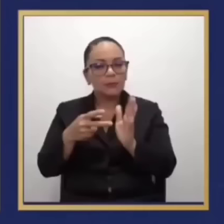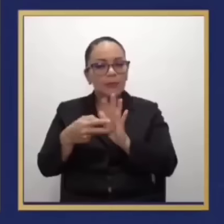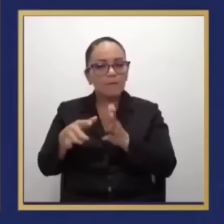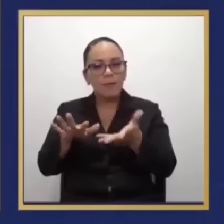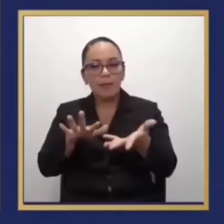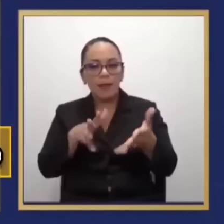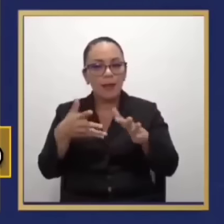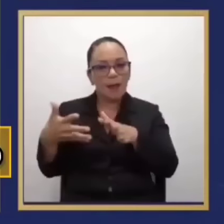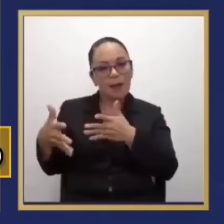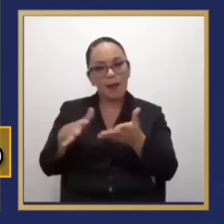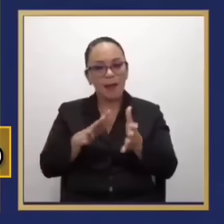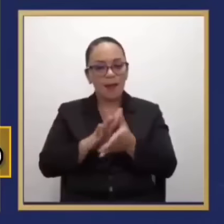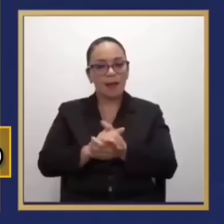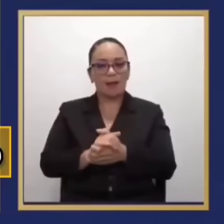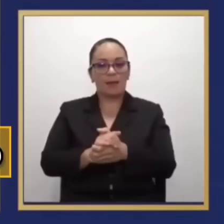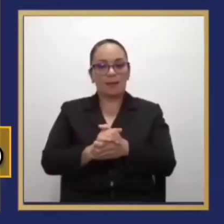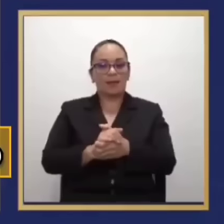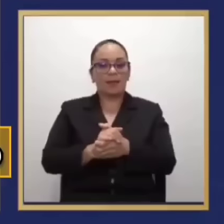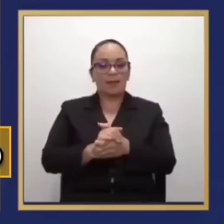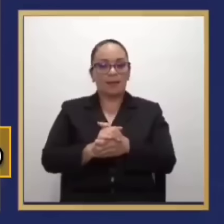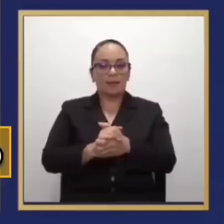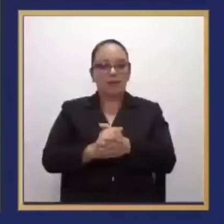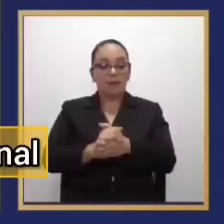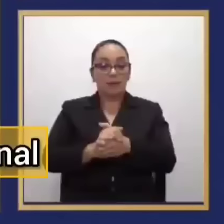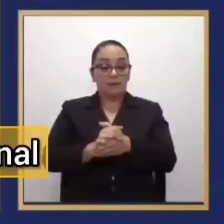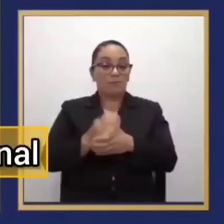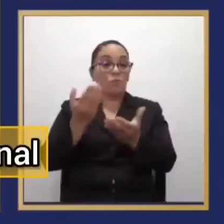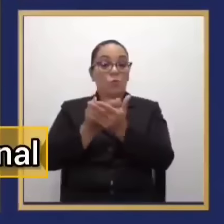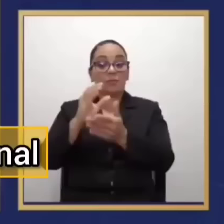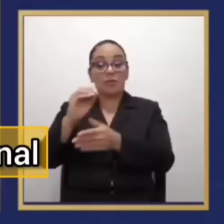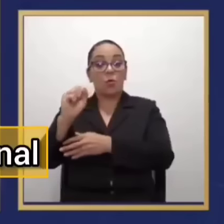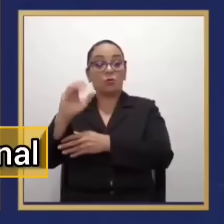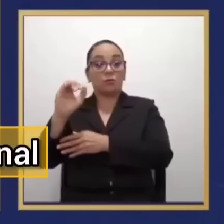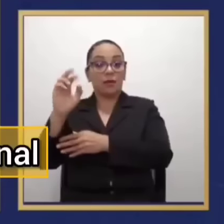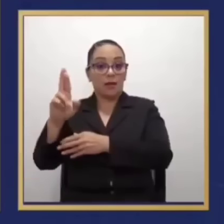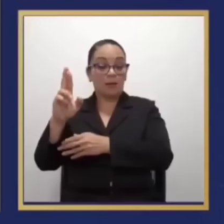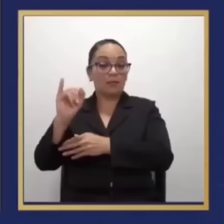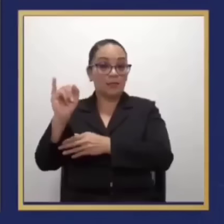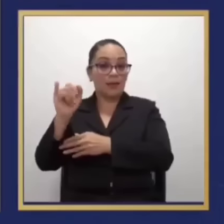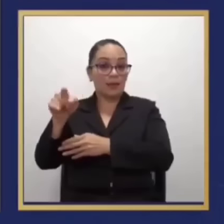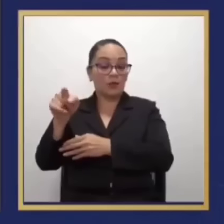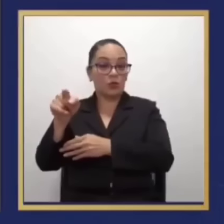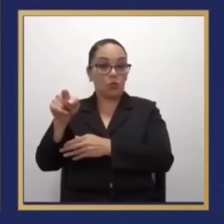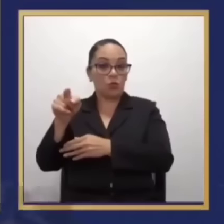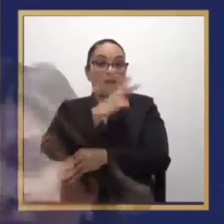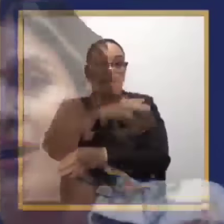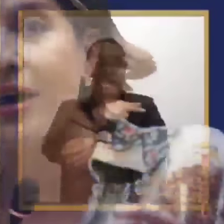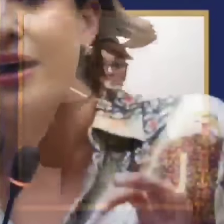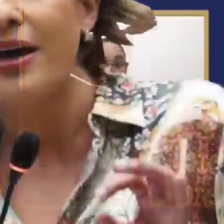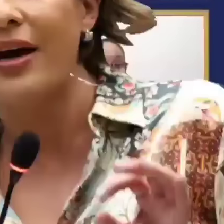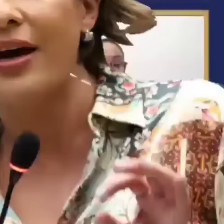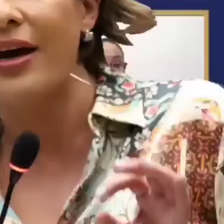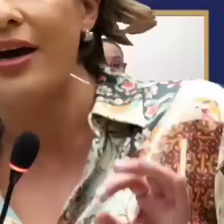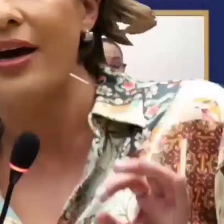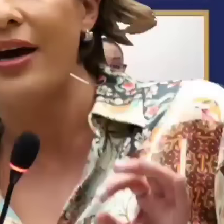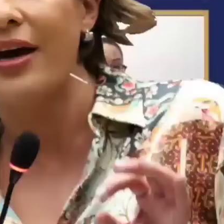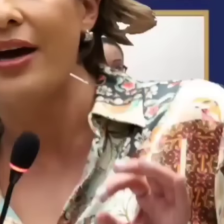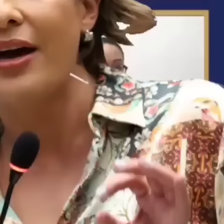redondos, bajo la propuesta de Óscar Izquierdo, el jefe de fracción de Liberación Nacional, y doña